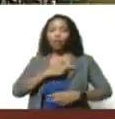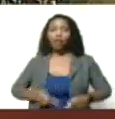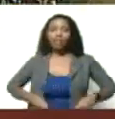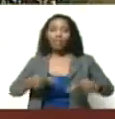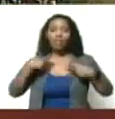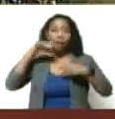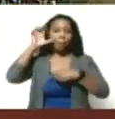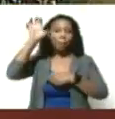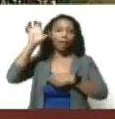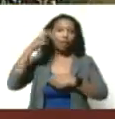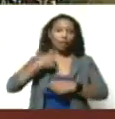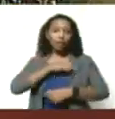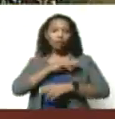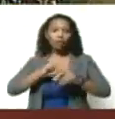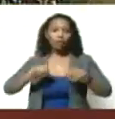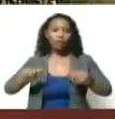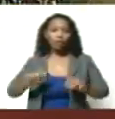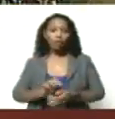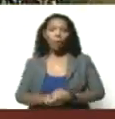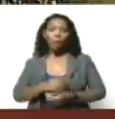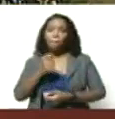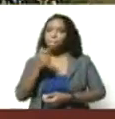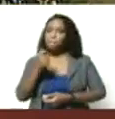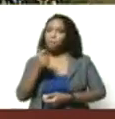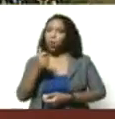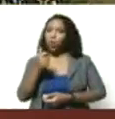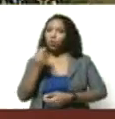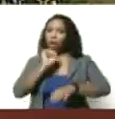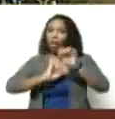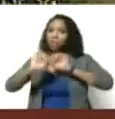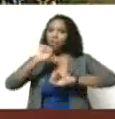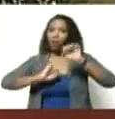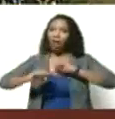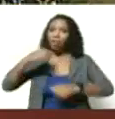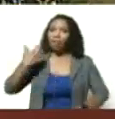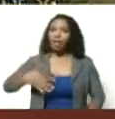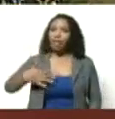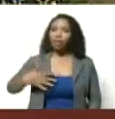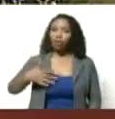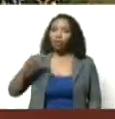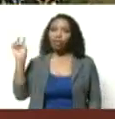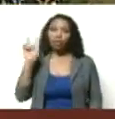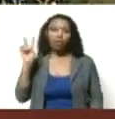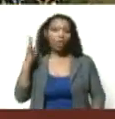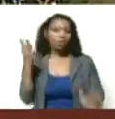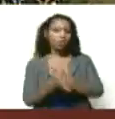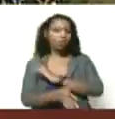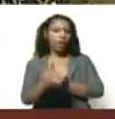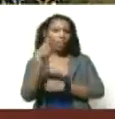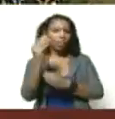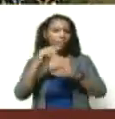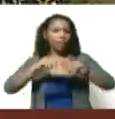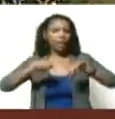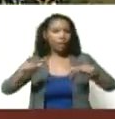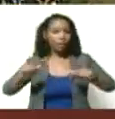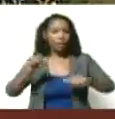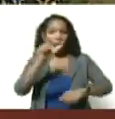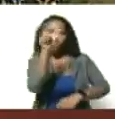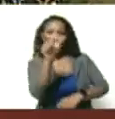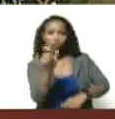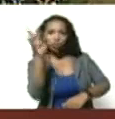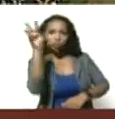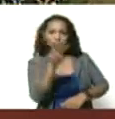nuestra patria, de nuestro territorio. Pocos han defendido el derecho de Venezuela sobre el territorio del